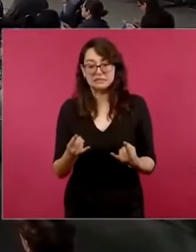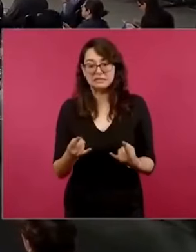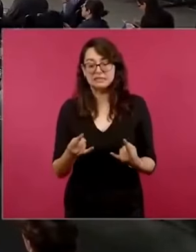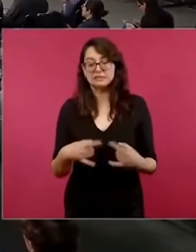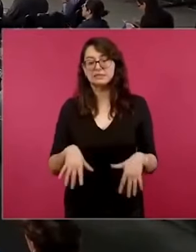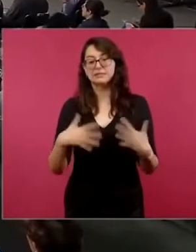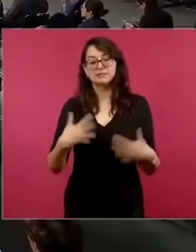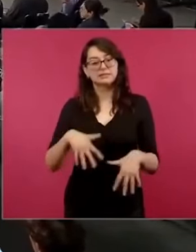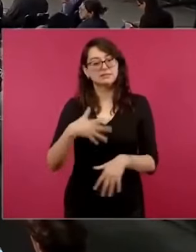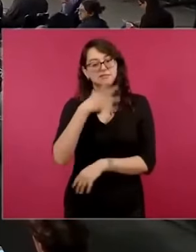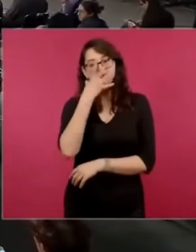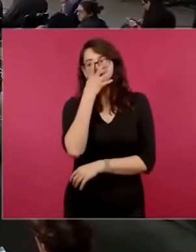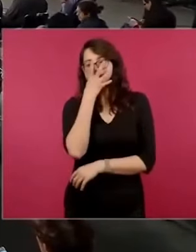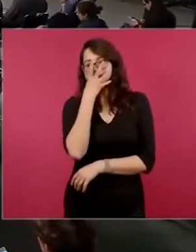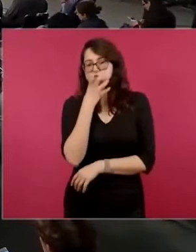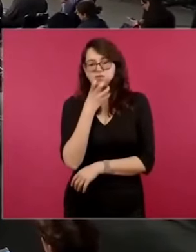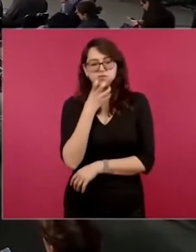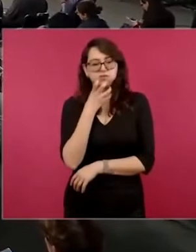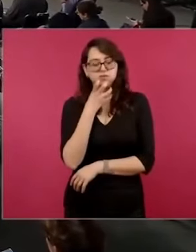muy triste